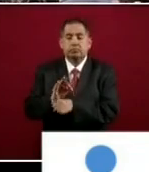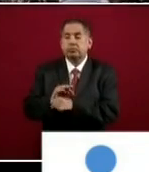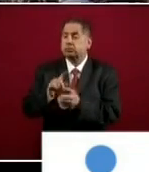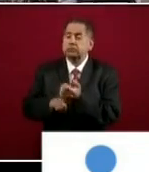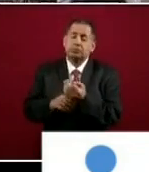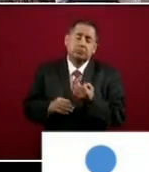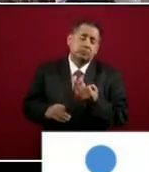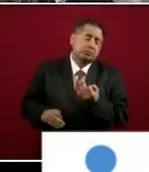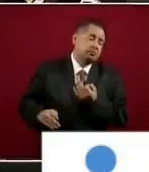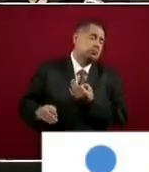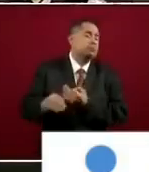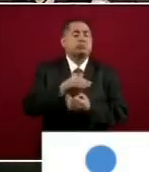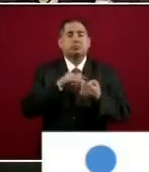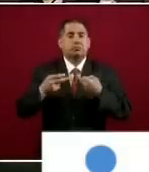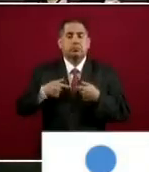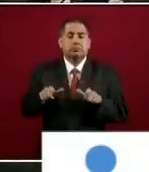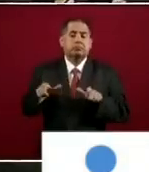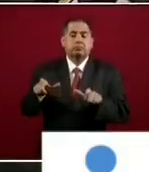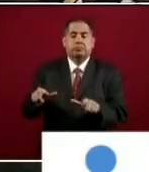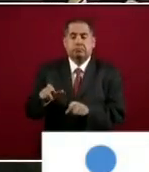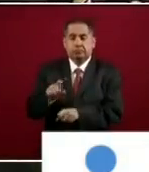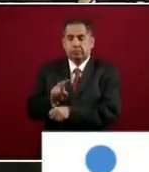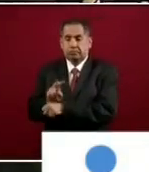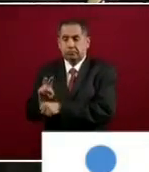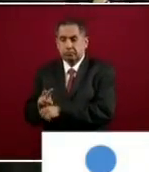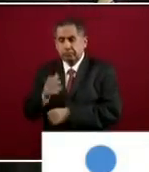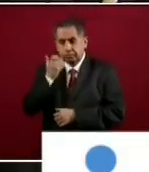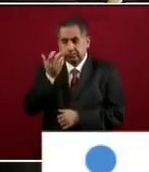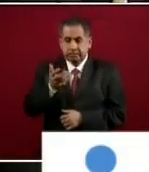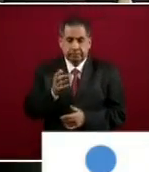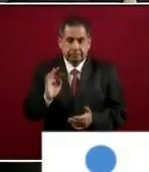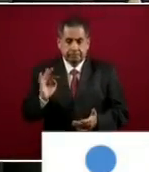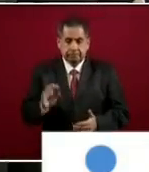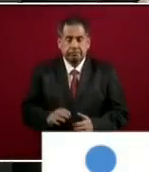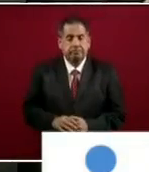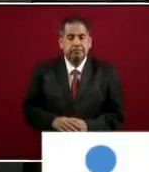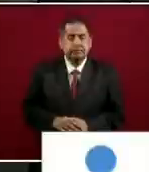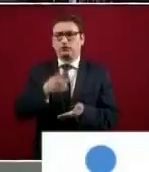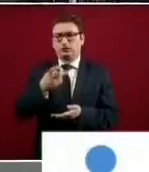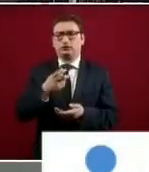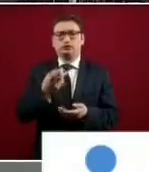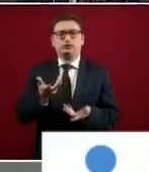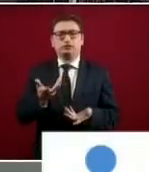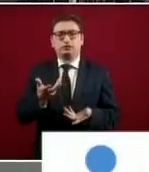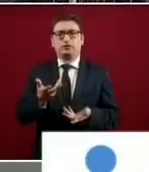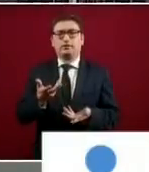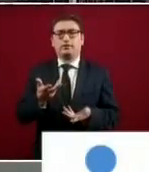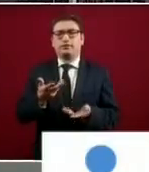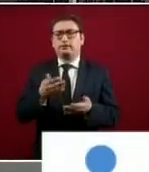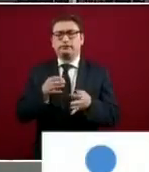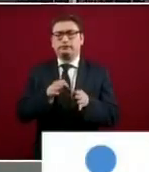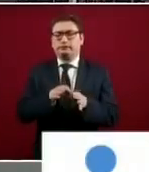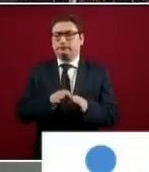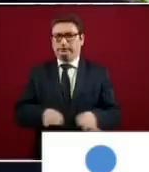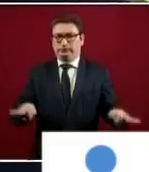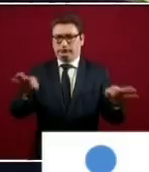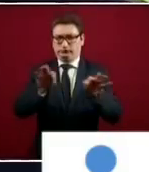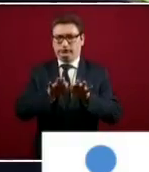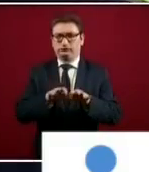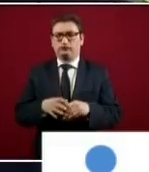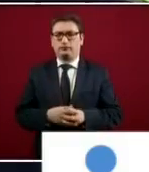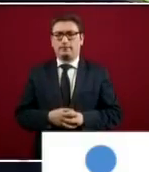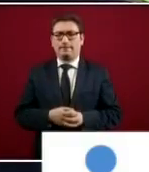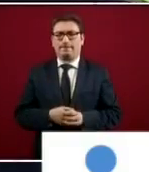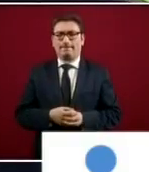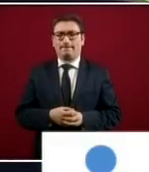Por tercer día consecutivo, a la conferencia llegaron todos los integrantes del Gabinete de Seguridad, el secretario de Seguridad y Protección Ciudadana, que